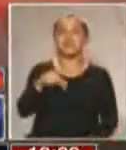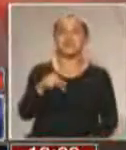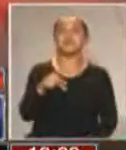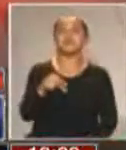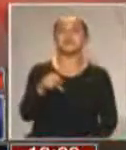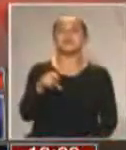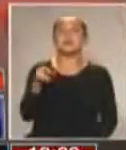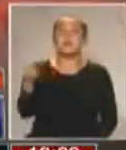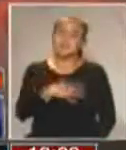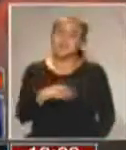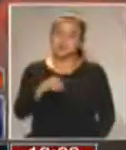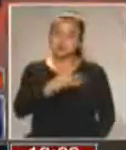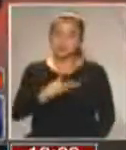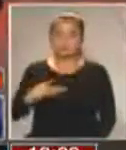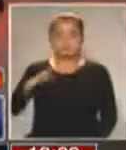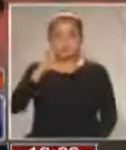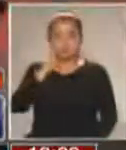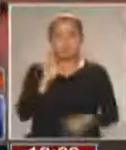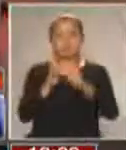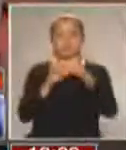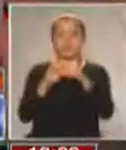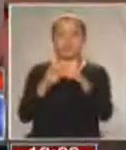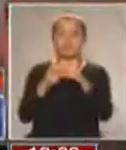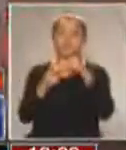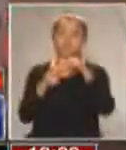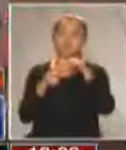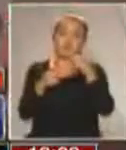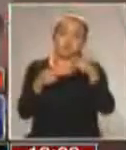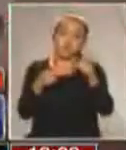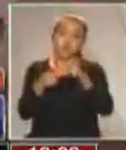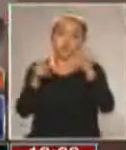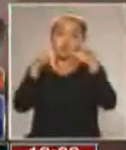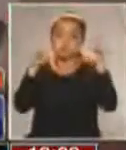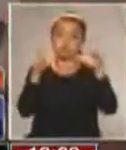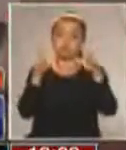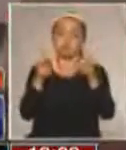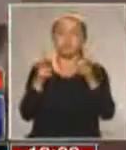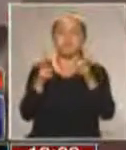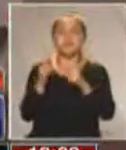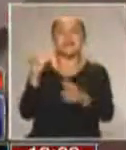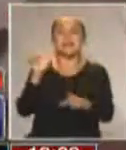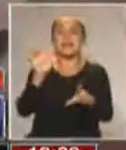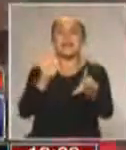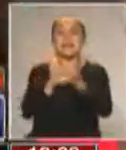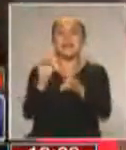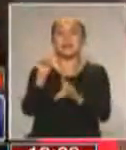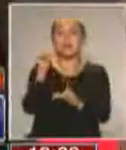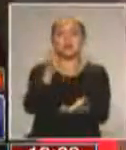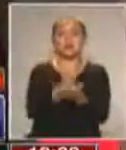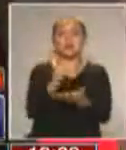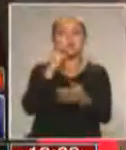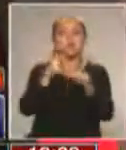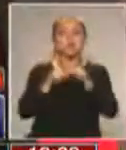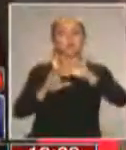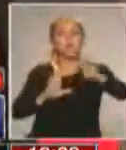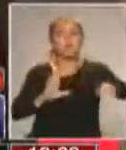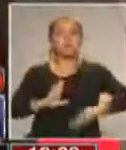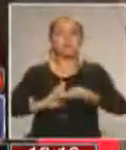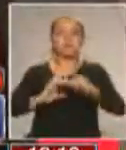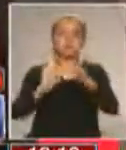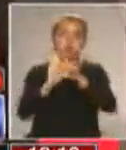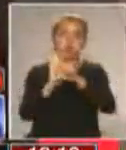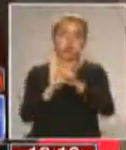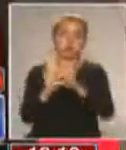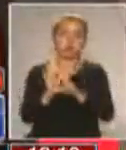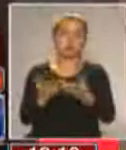él pudiera tener en el ejercicio de su función, que es pública. Independiente de que la ley hoy en día no lo obligue, y aquí hay un vacío legal, en el caso del cargo